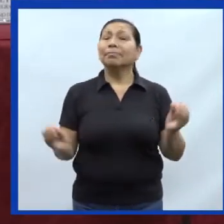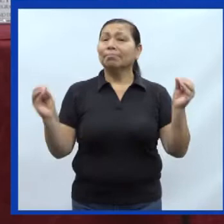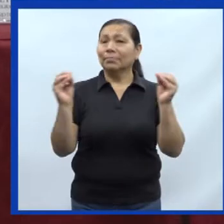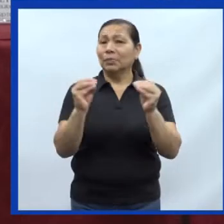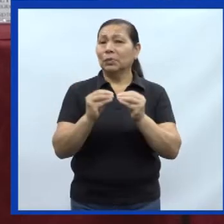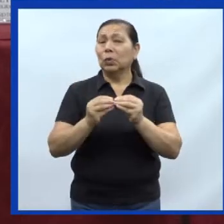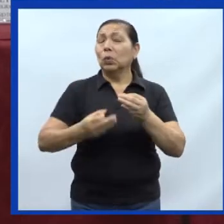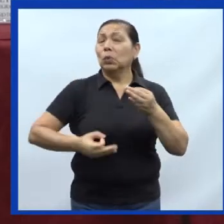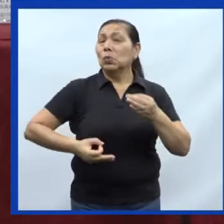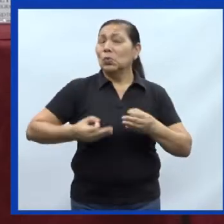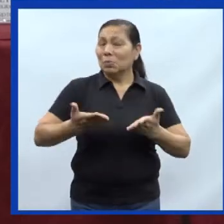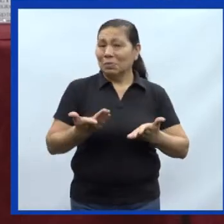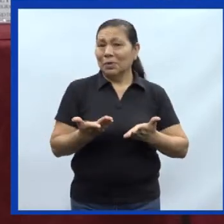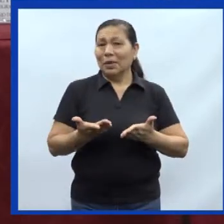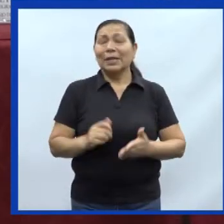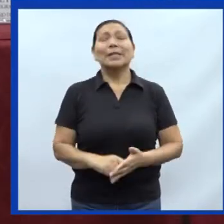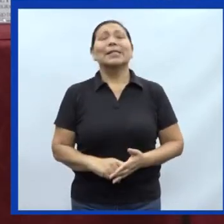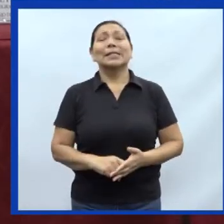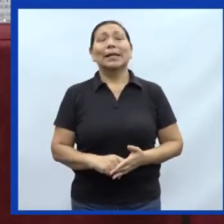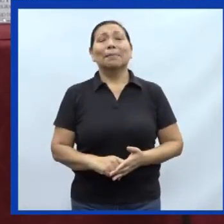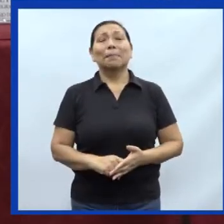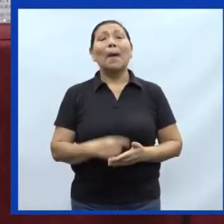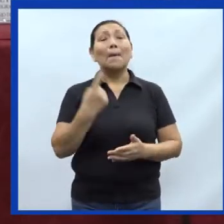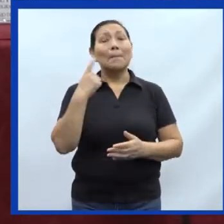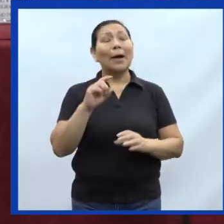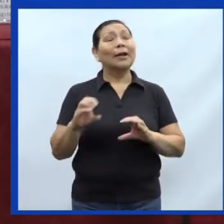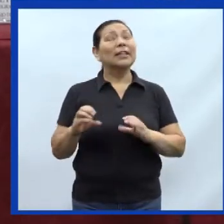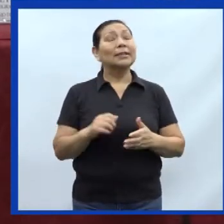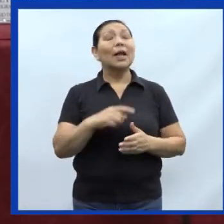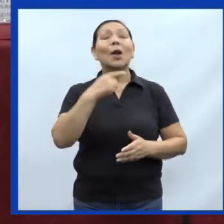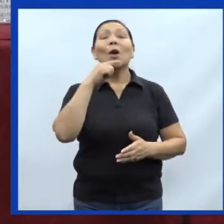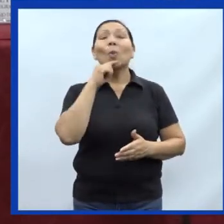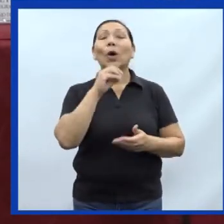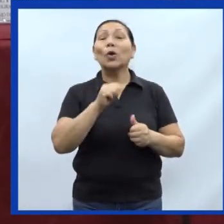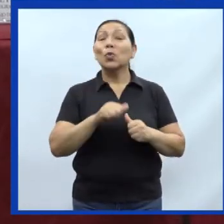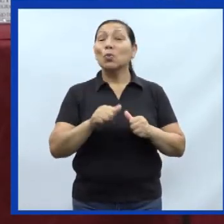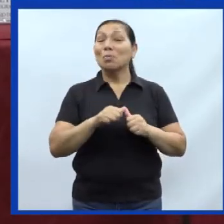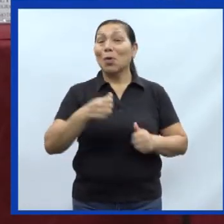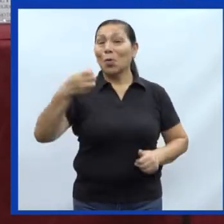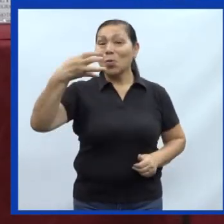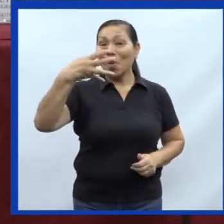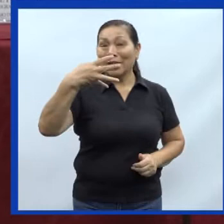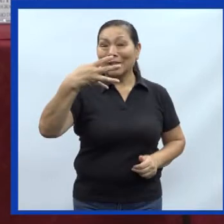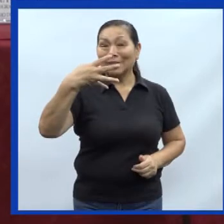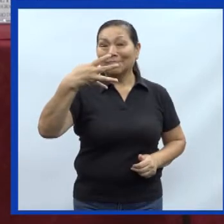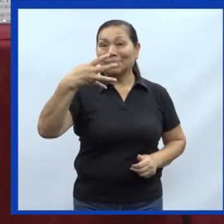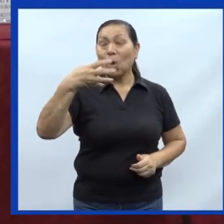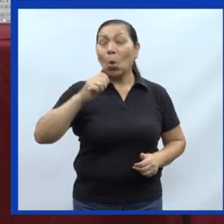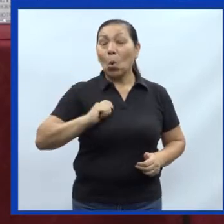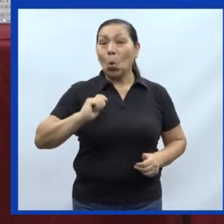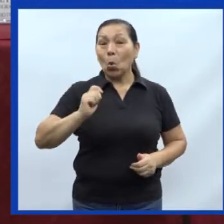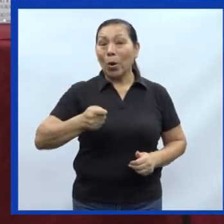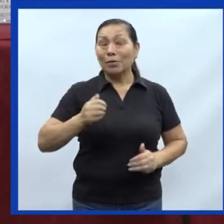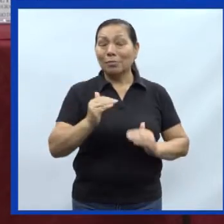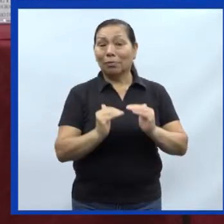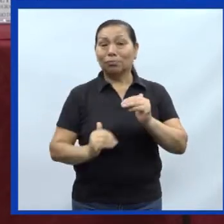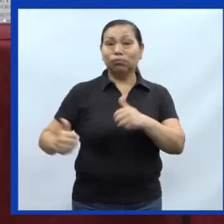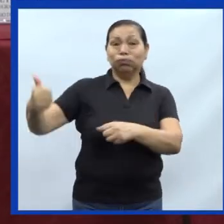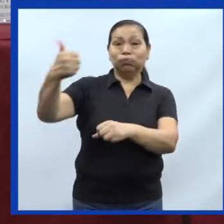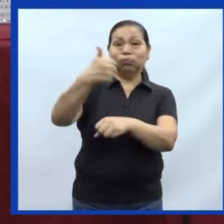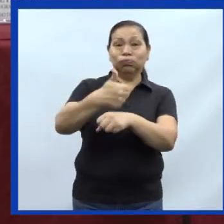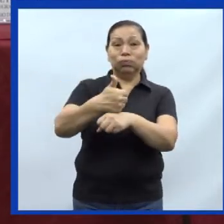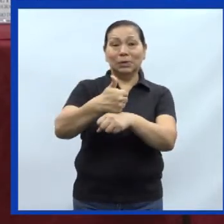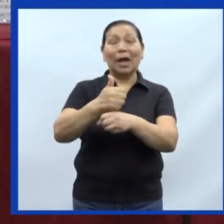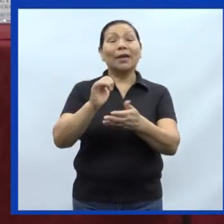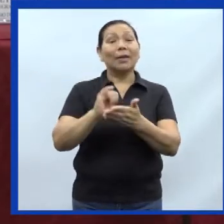Corte Suprema de Justicia para ser la mujer número 4 de las juezas supremas, por